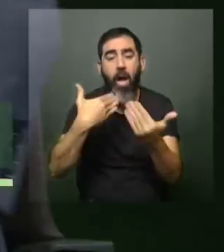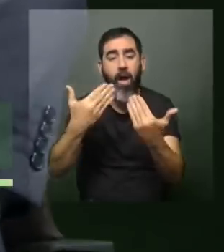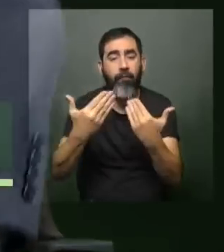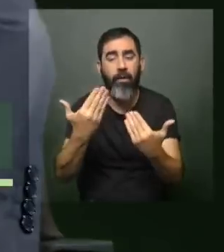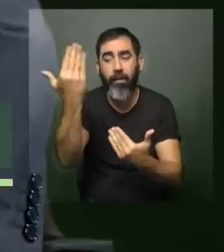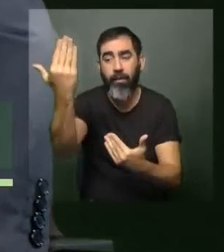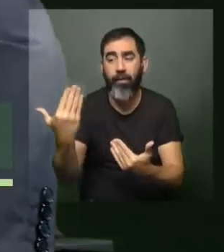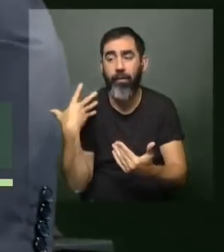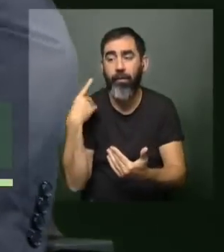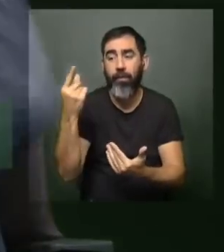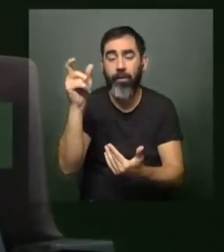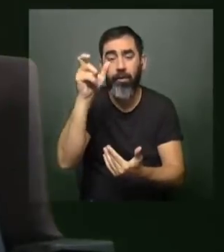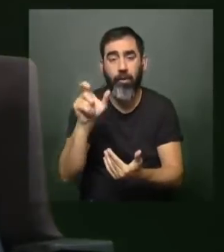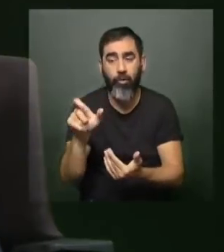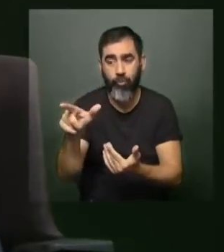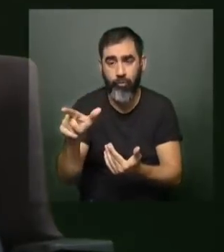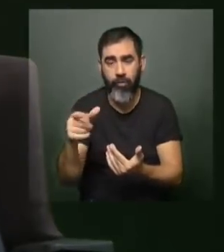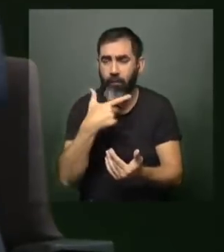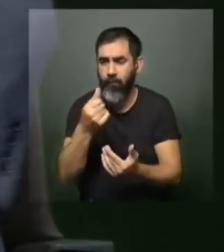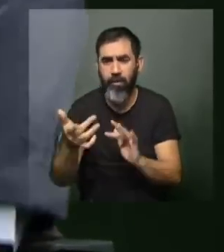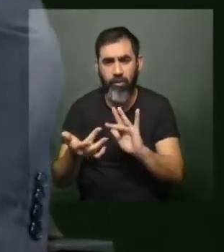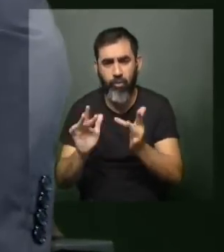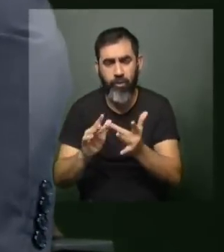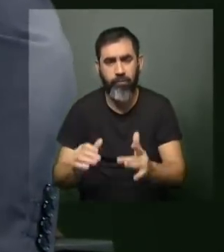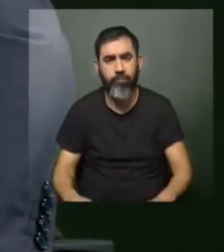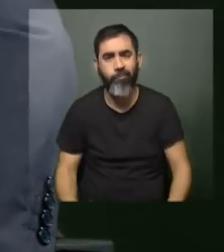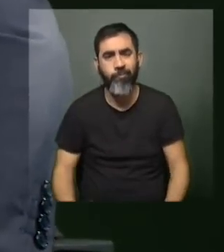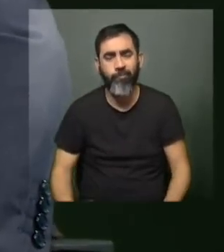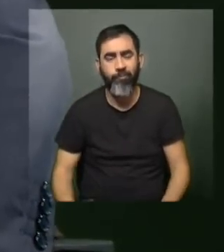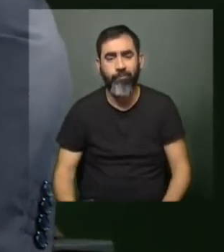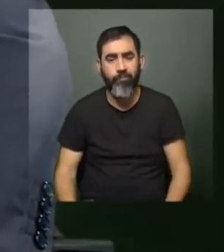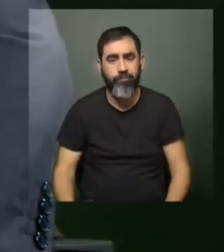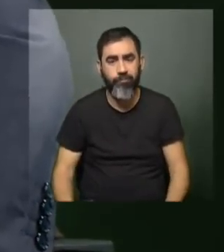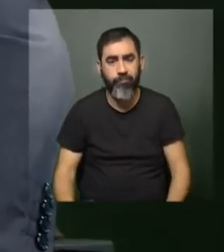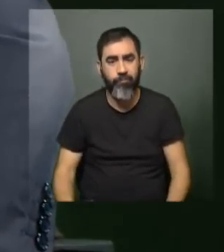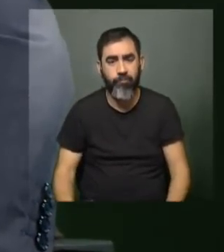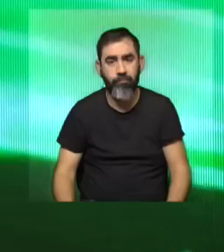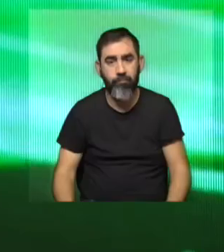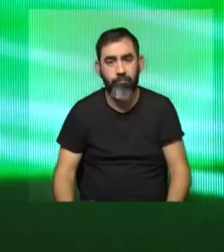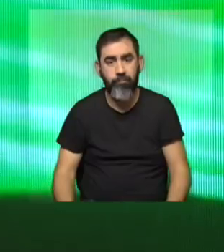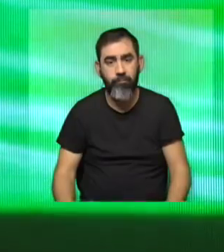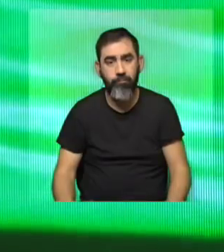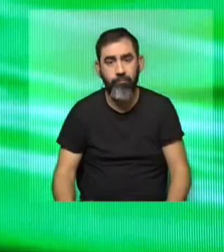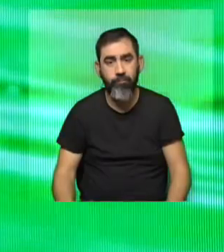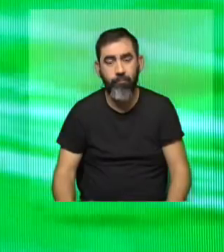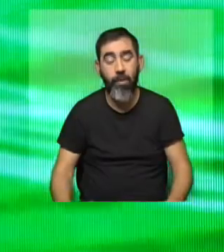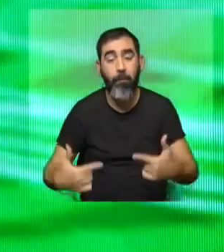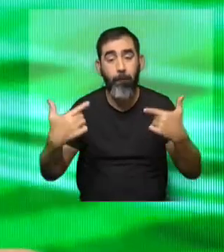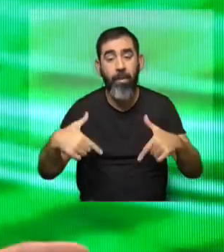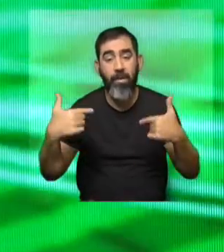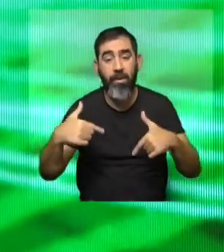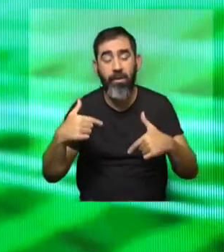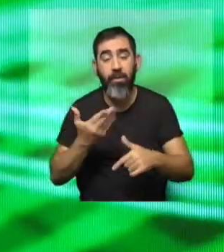el con el director de sos accesible con el hermano Cómo hacen para comunicarse van a van por el Ministerio